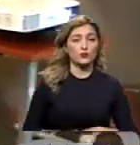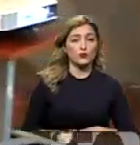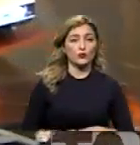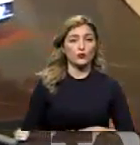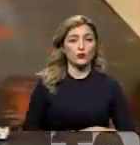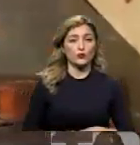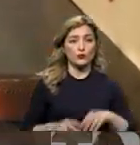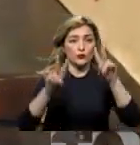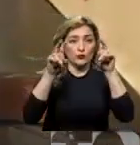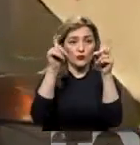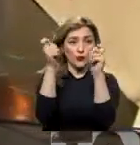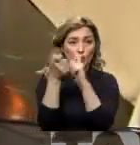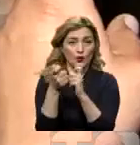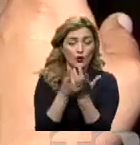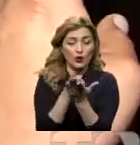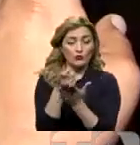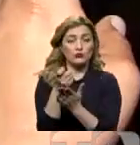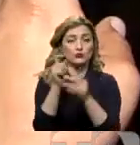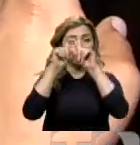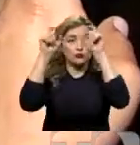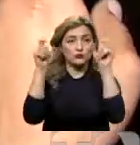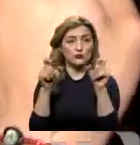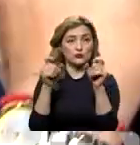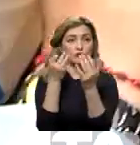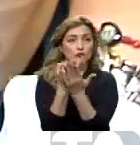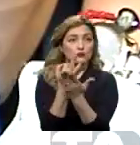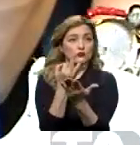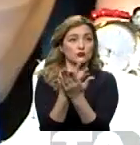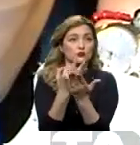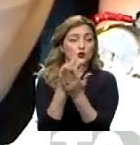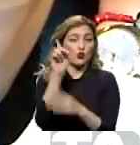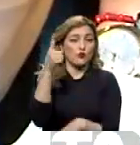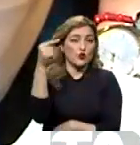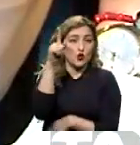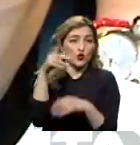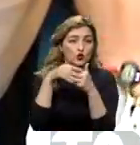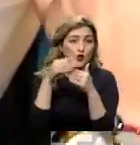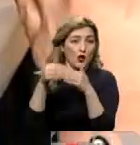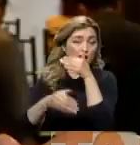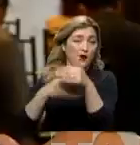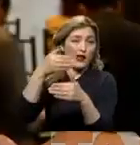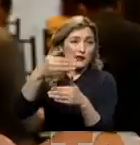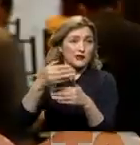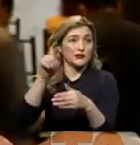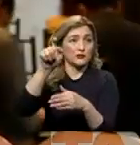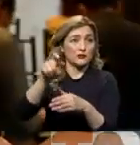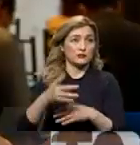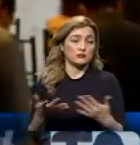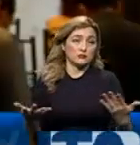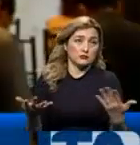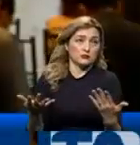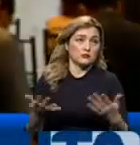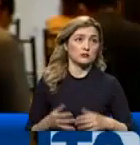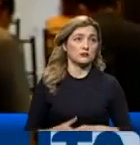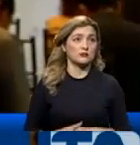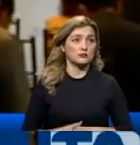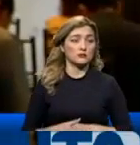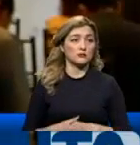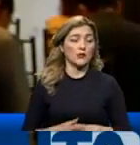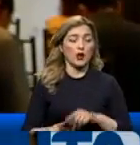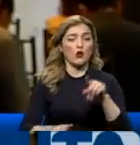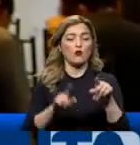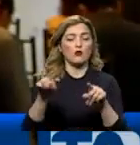debe cambiar el tema sobre los aportes de las empresas que facturen de $1,000,000 en adelante. Podría dejársele solamente a aquellas